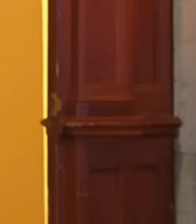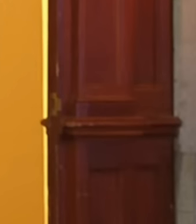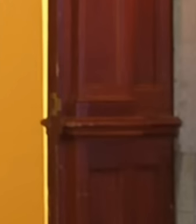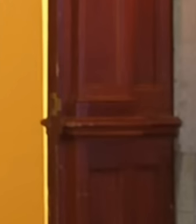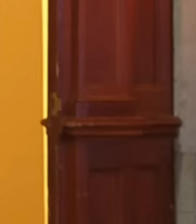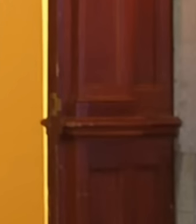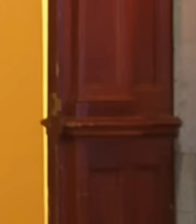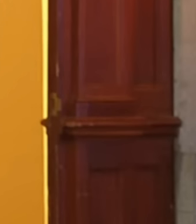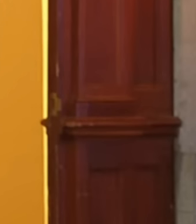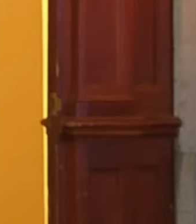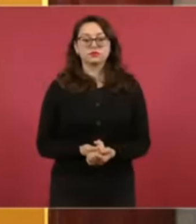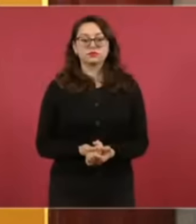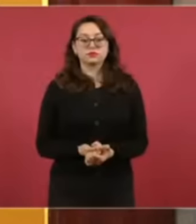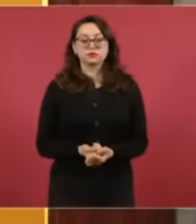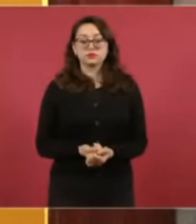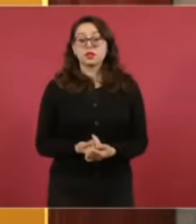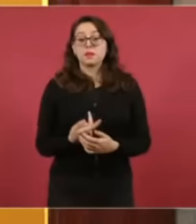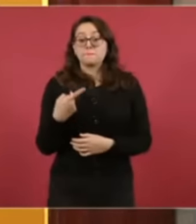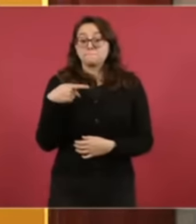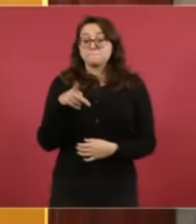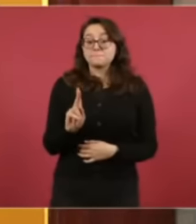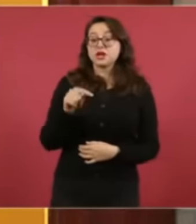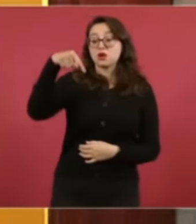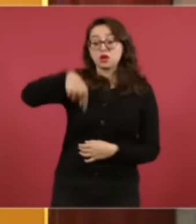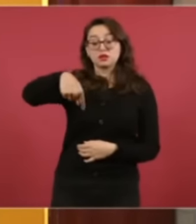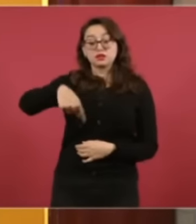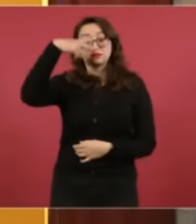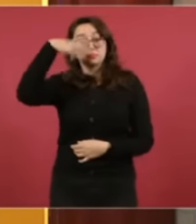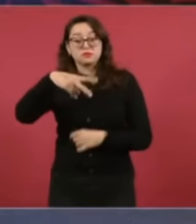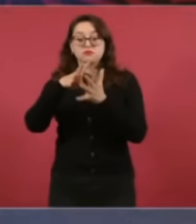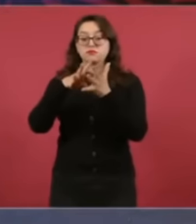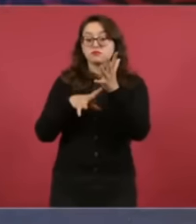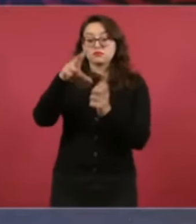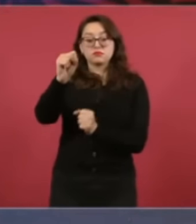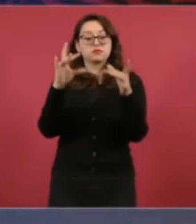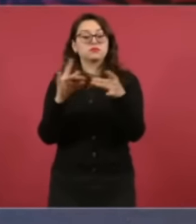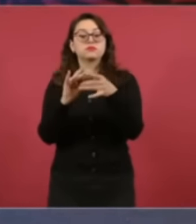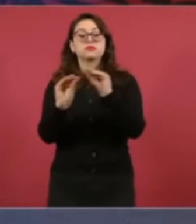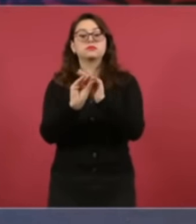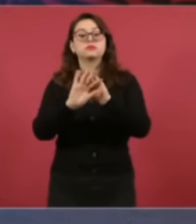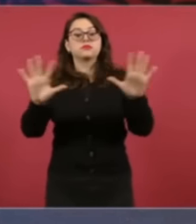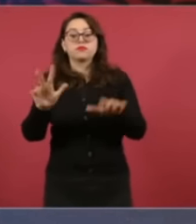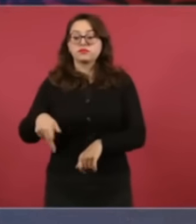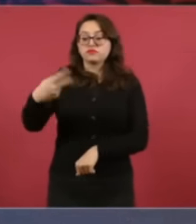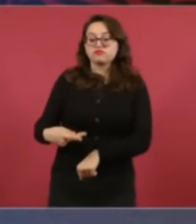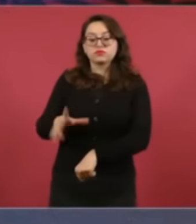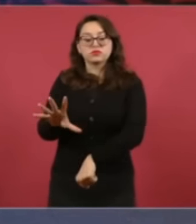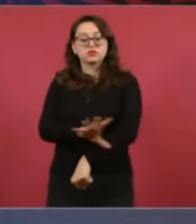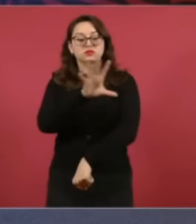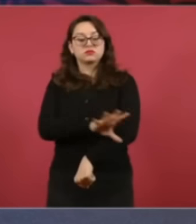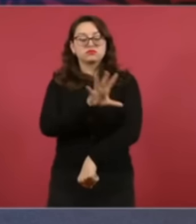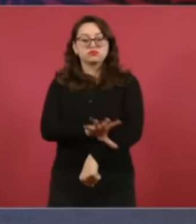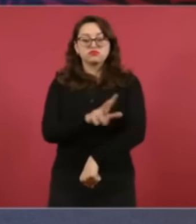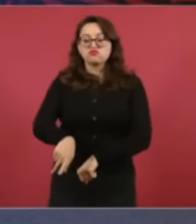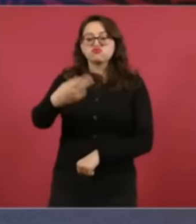En México la Constitución es muy clara, los recursos energéticos y los yacimientos petroleros son a perpetuidad propiedad única